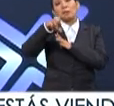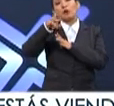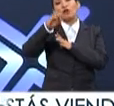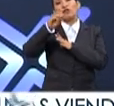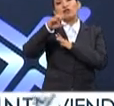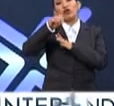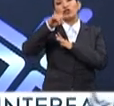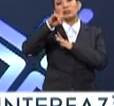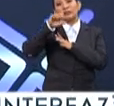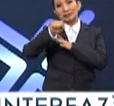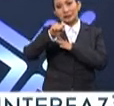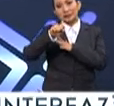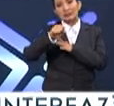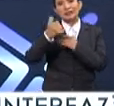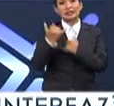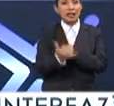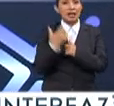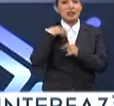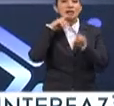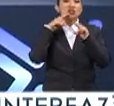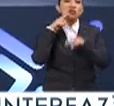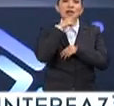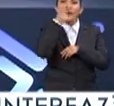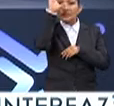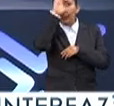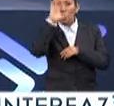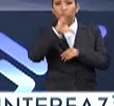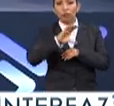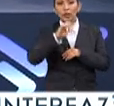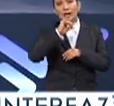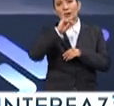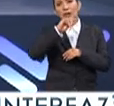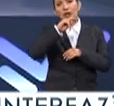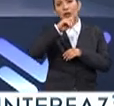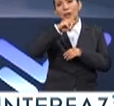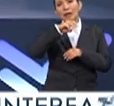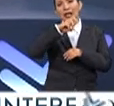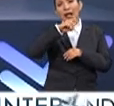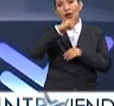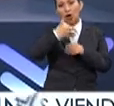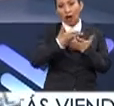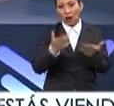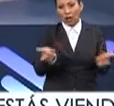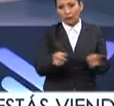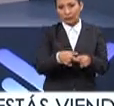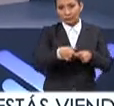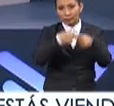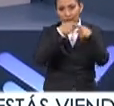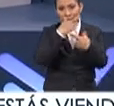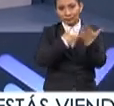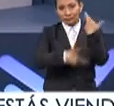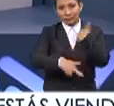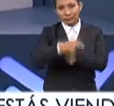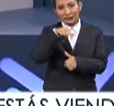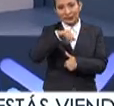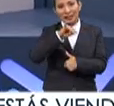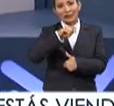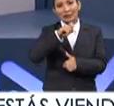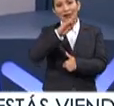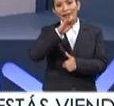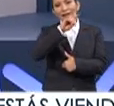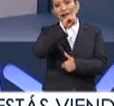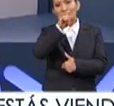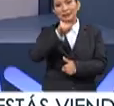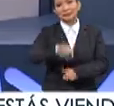i noticiero científico y cultural iberoamericano vamos a hacer una breve pausa regresamos los estudios